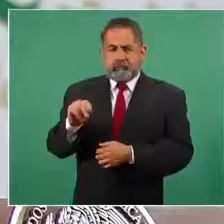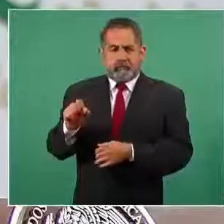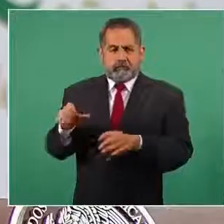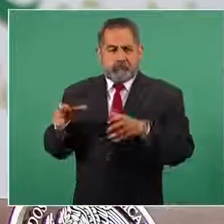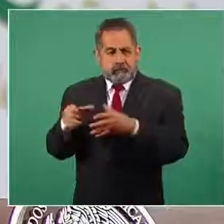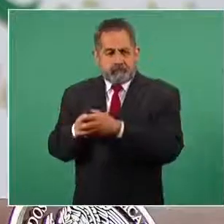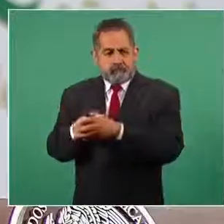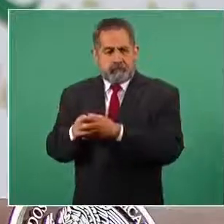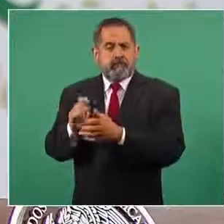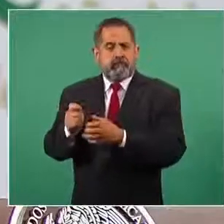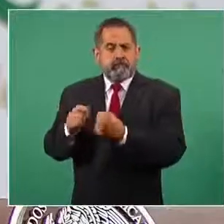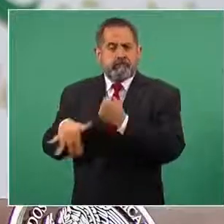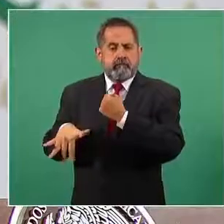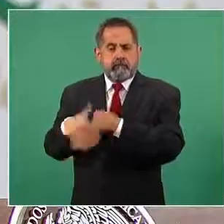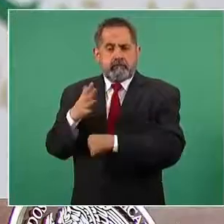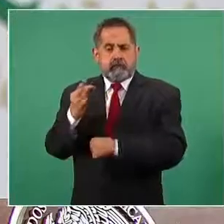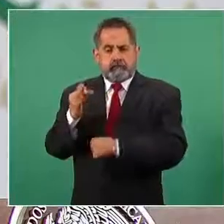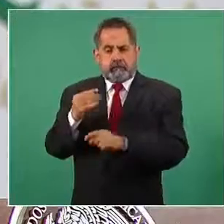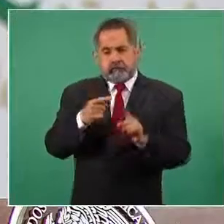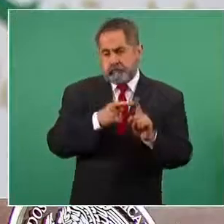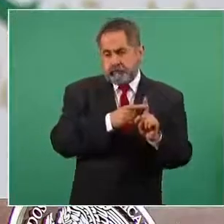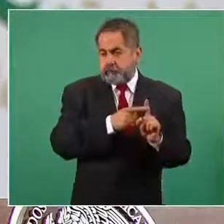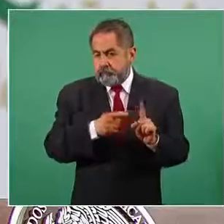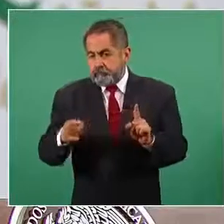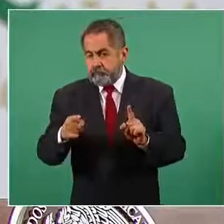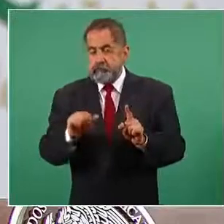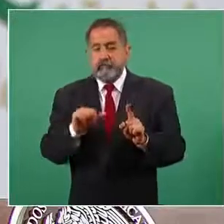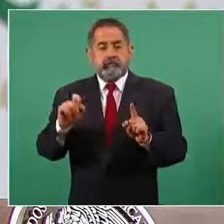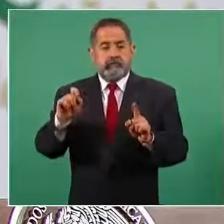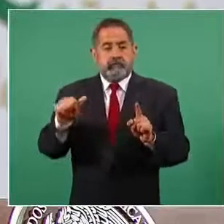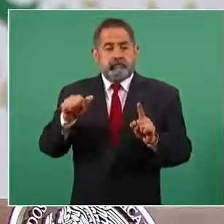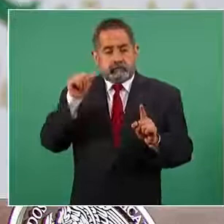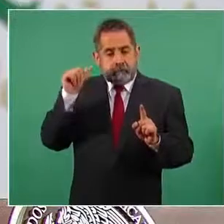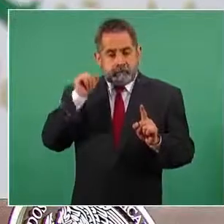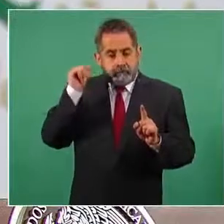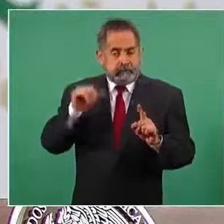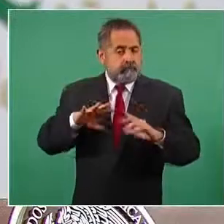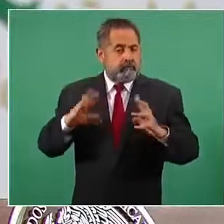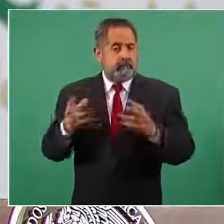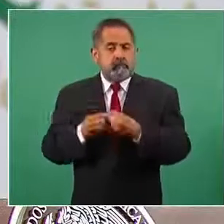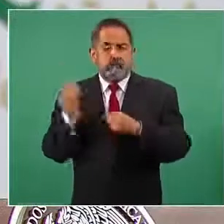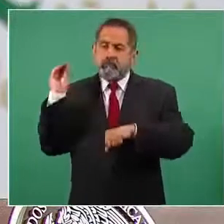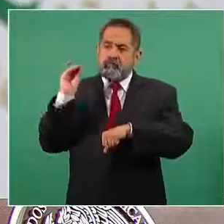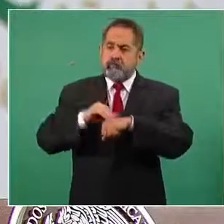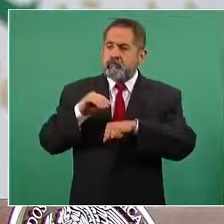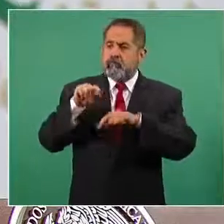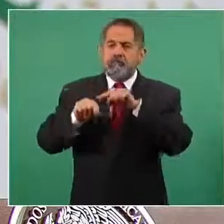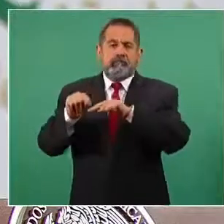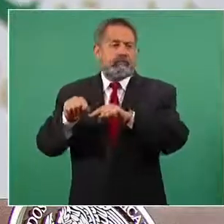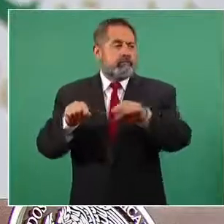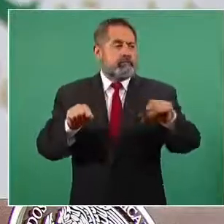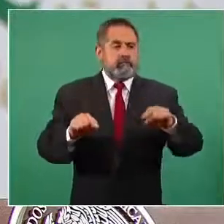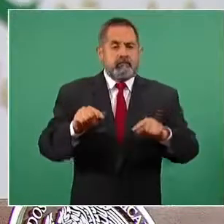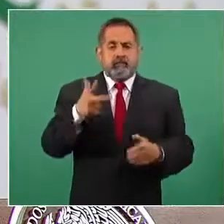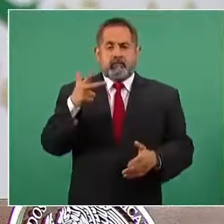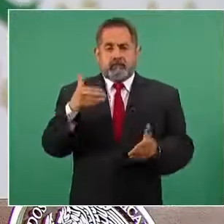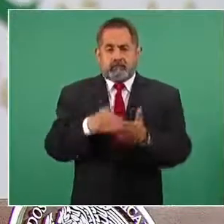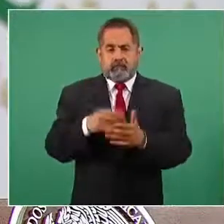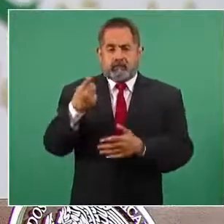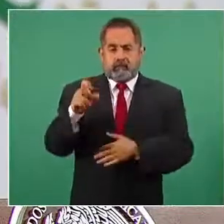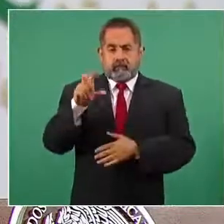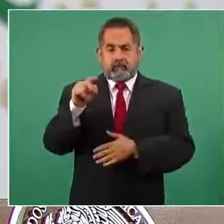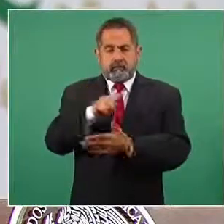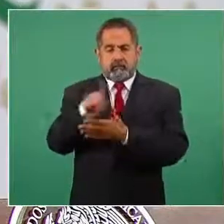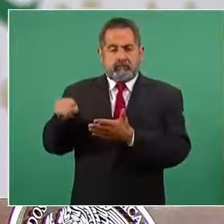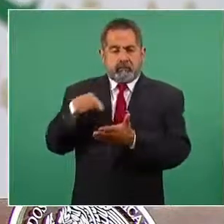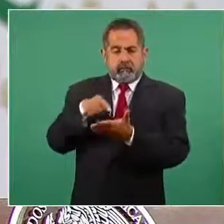15 de febrero hasta el 26 de abril, se instalaron 8.130